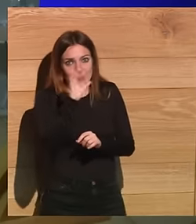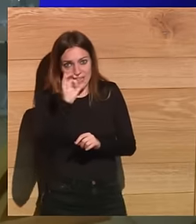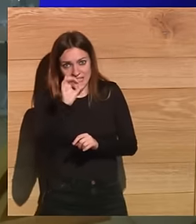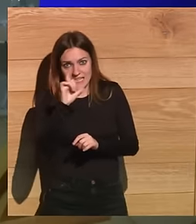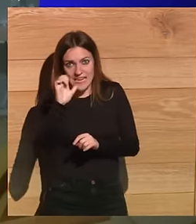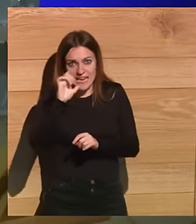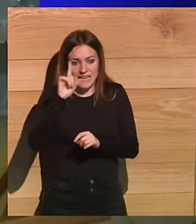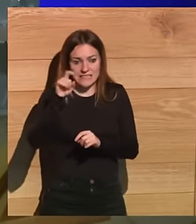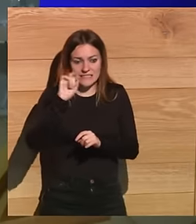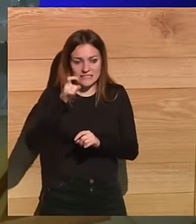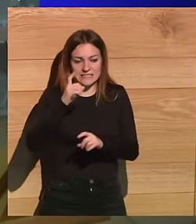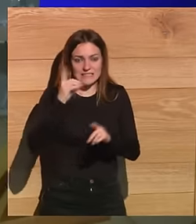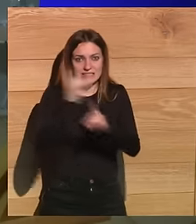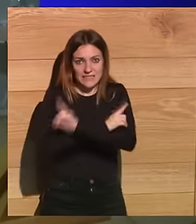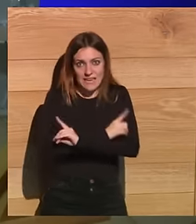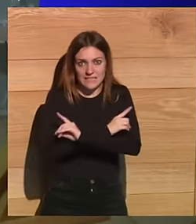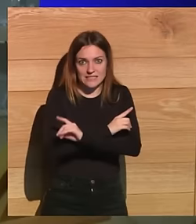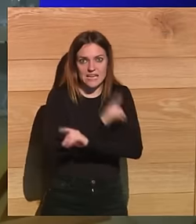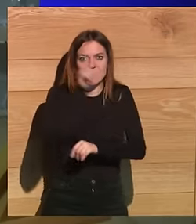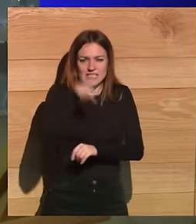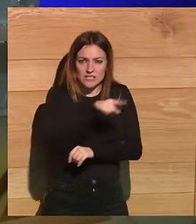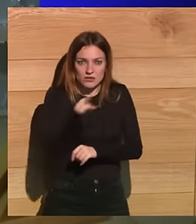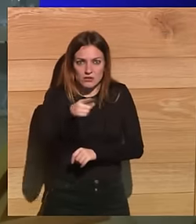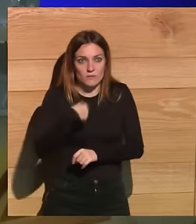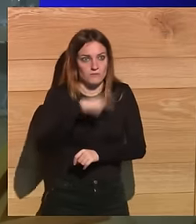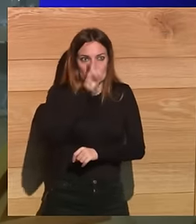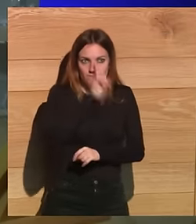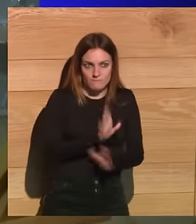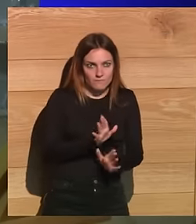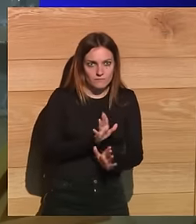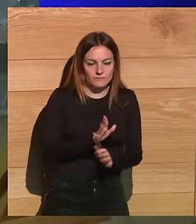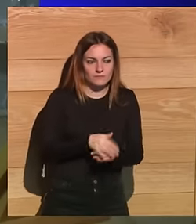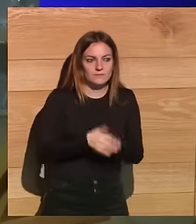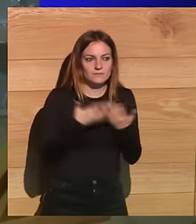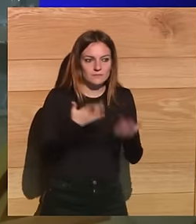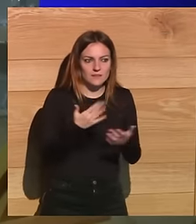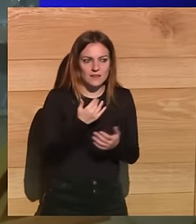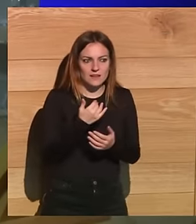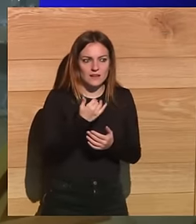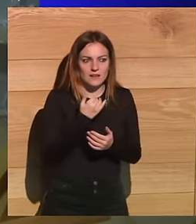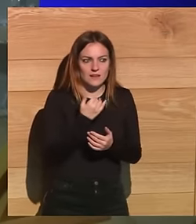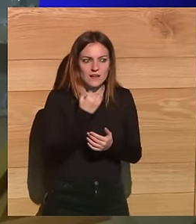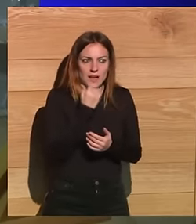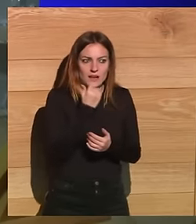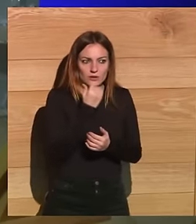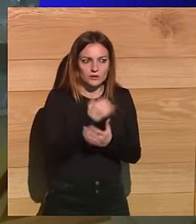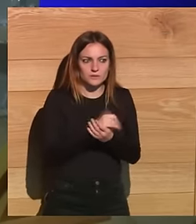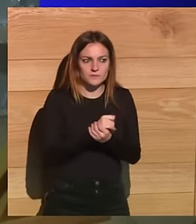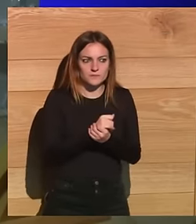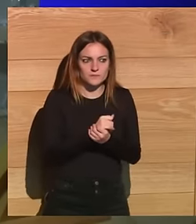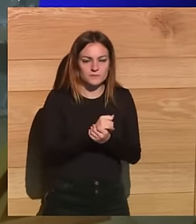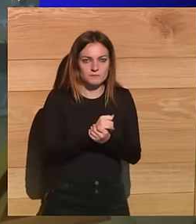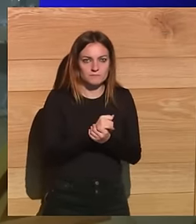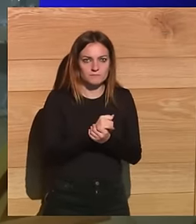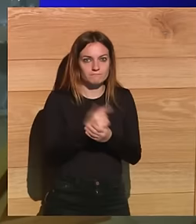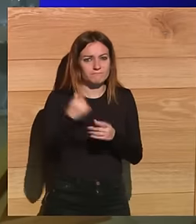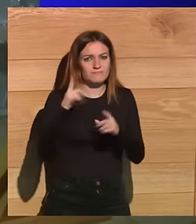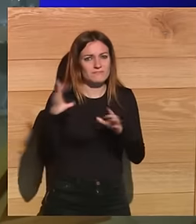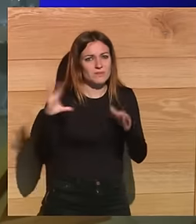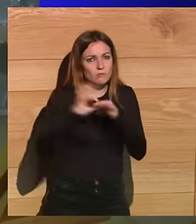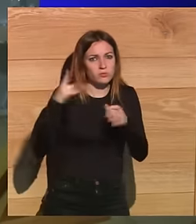causa o la consecuencia. Quizás la causa fue 3 años antes o es genética. No se conoce bien la genética de la